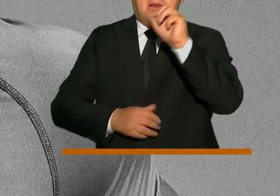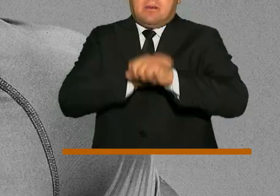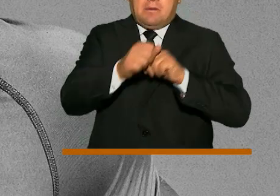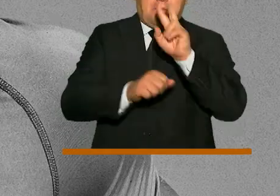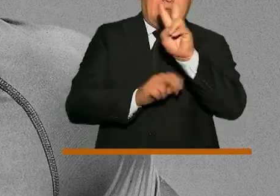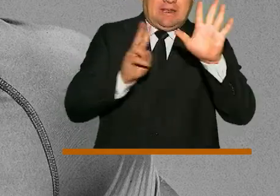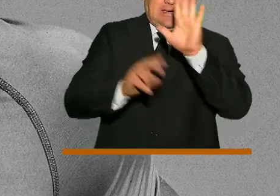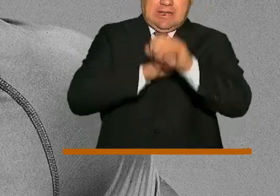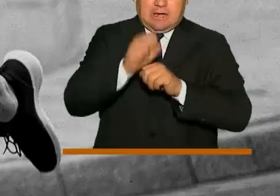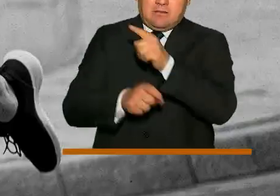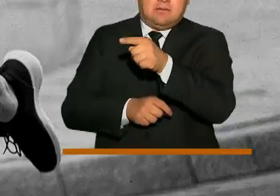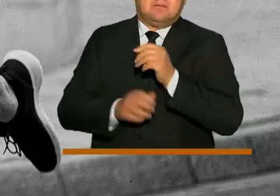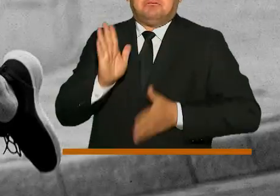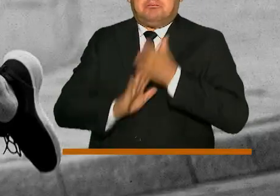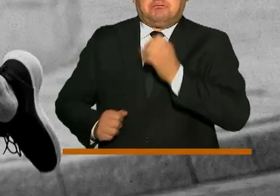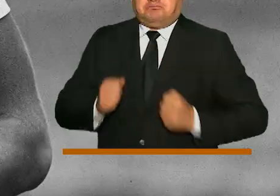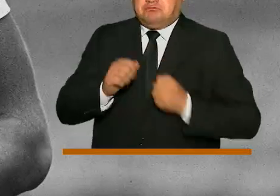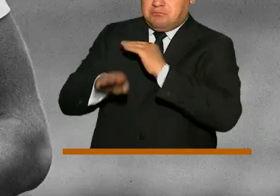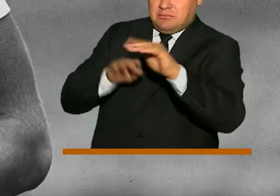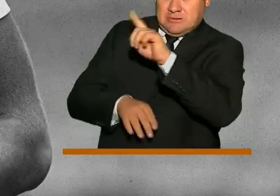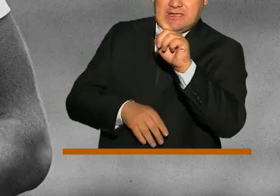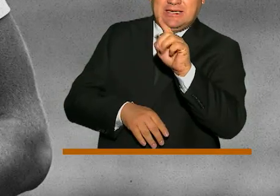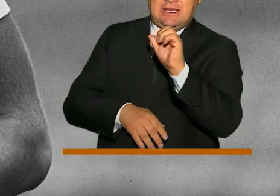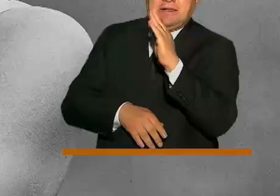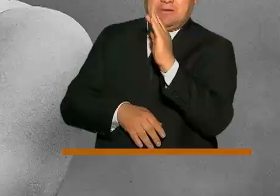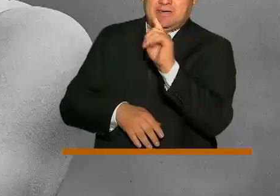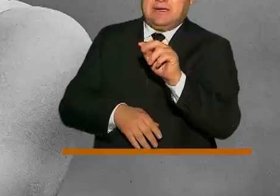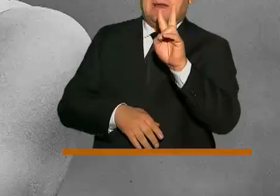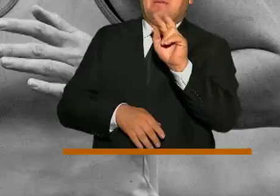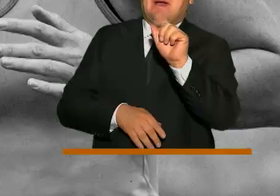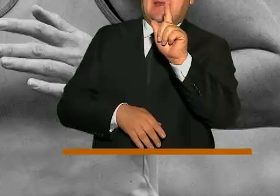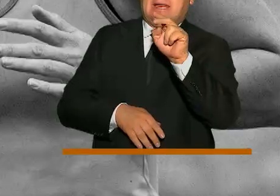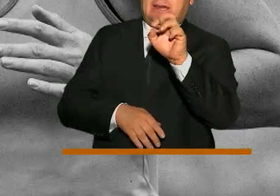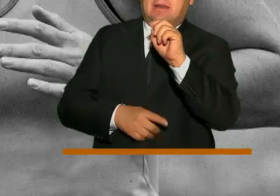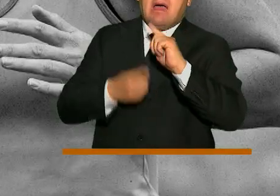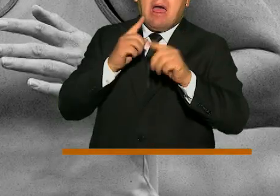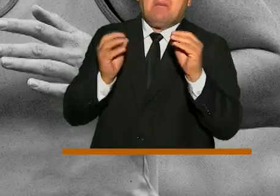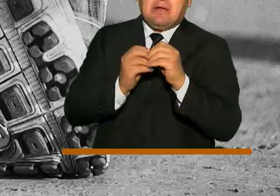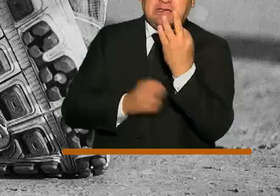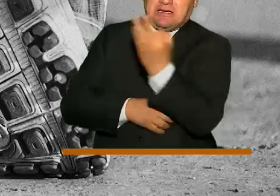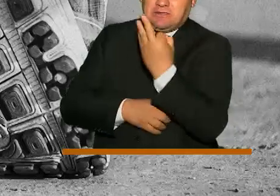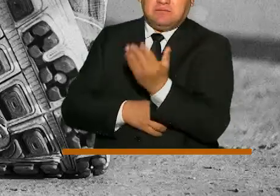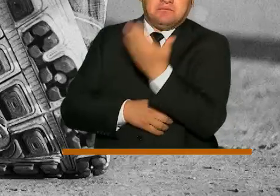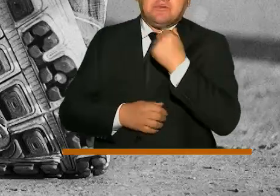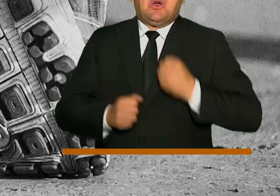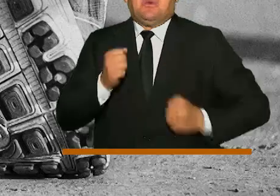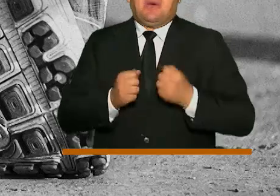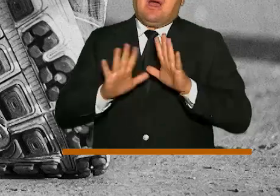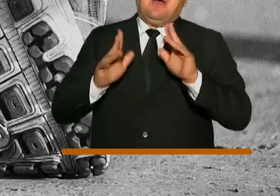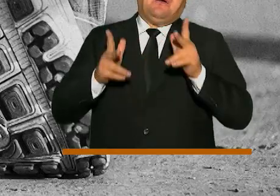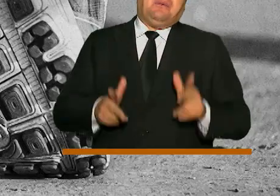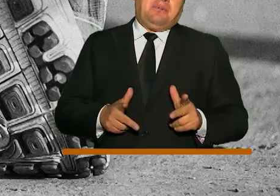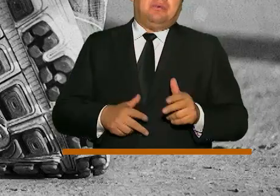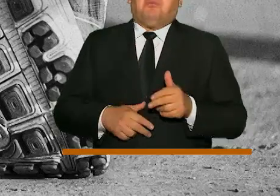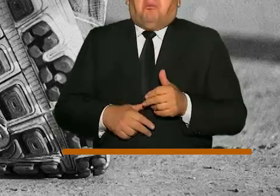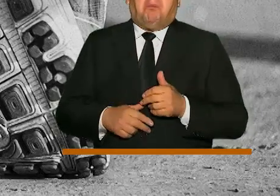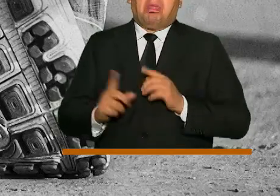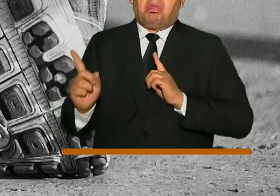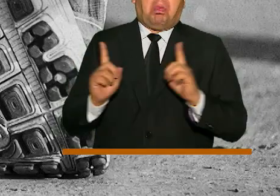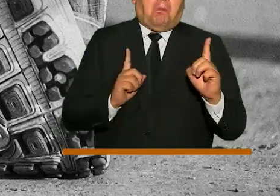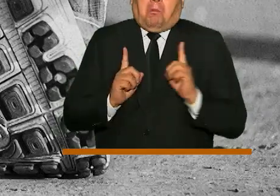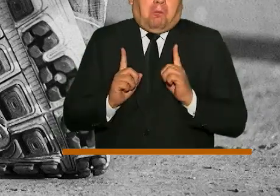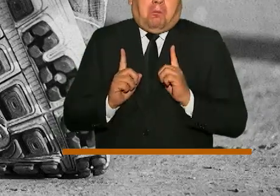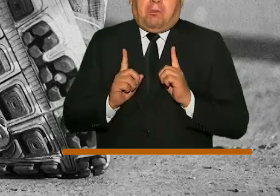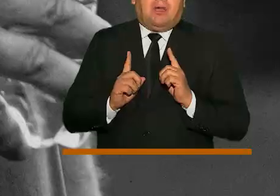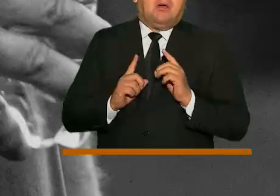Camilo, 27 años, sale a trotar. Invita a Sebastián, Valentina y 3 amigos más. Hacen una pausa para descansar y no toman la